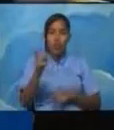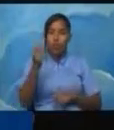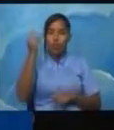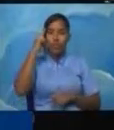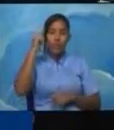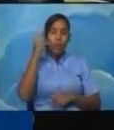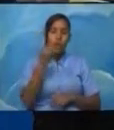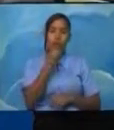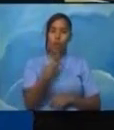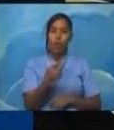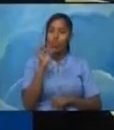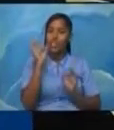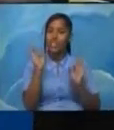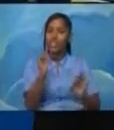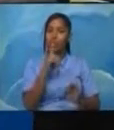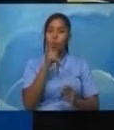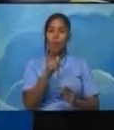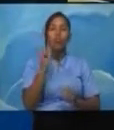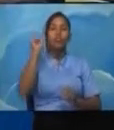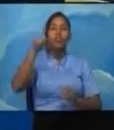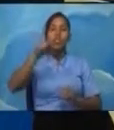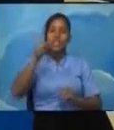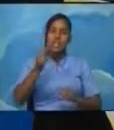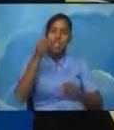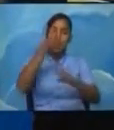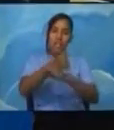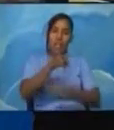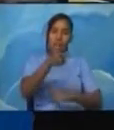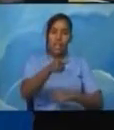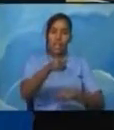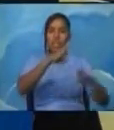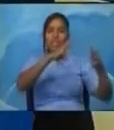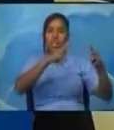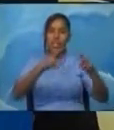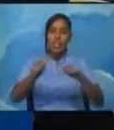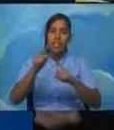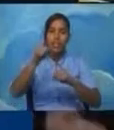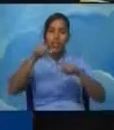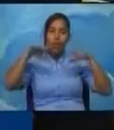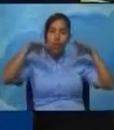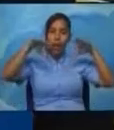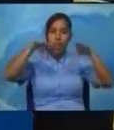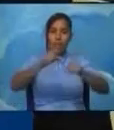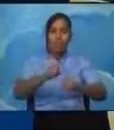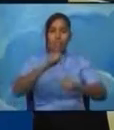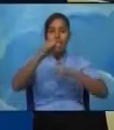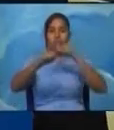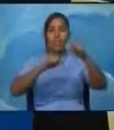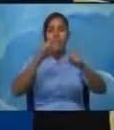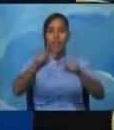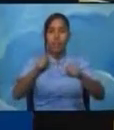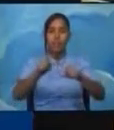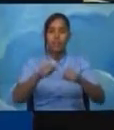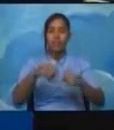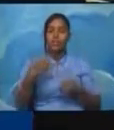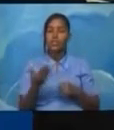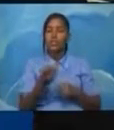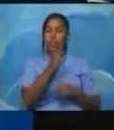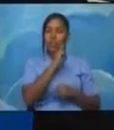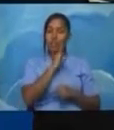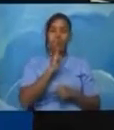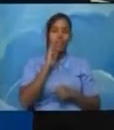malo, ellos entrarán allá y a ellos le daré y ellos la heredarán. Qué bueno cuando